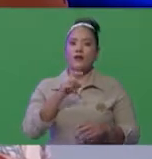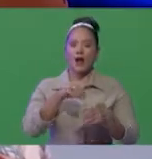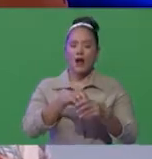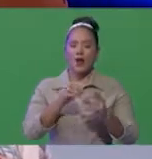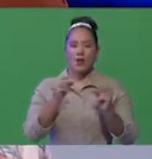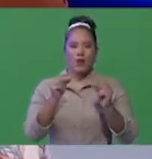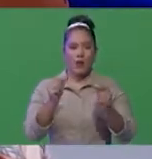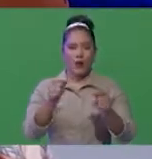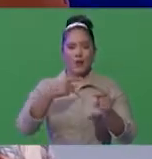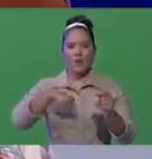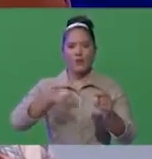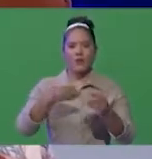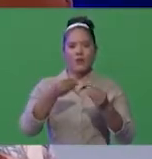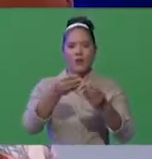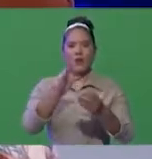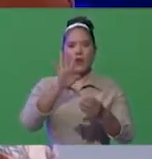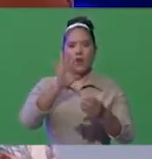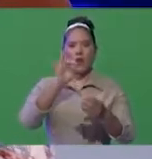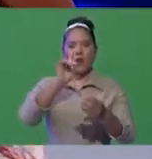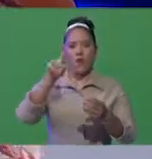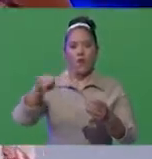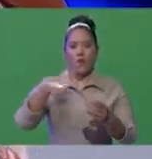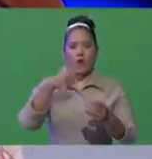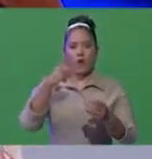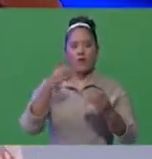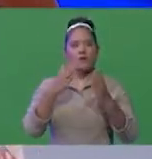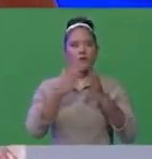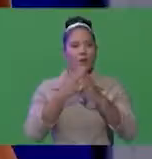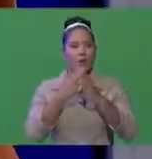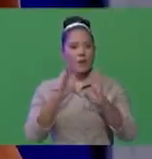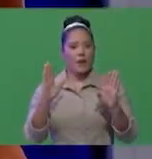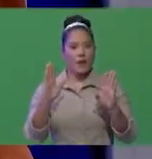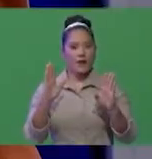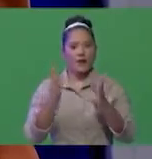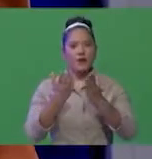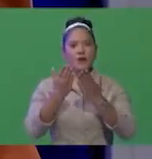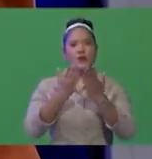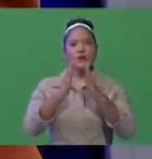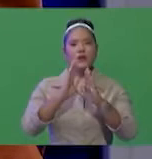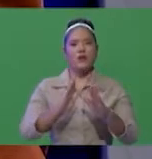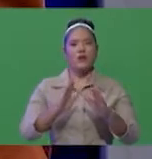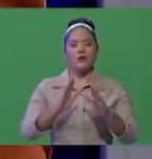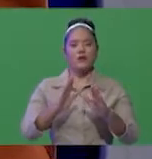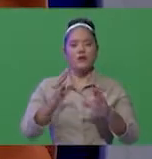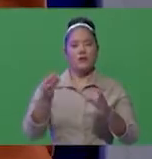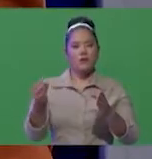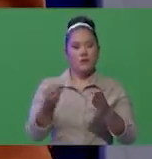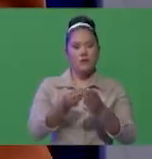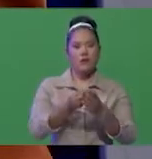rápido. Uh-huh. Nosotros damos 48 horas. Wow. Hemos abierto el servicio de COPEMA